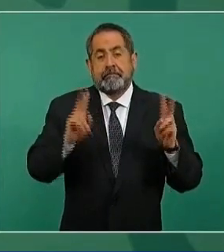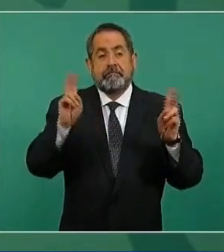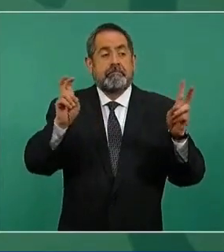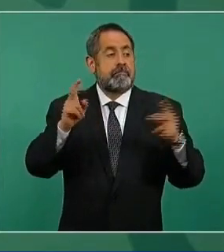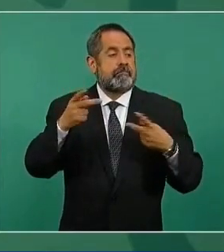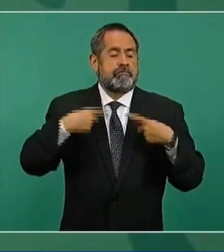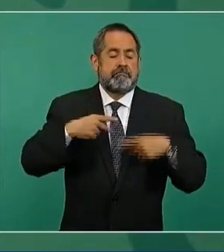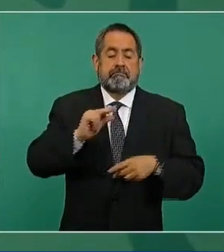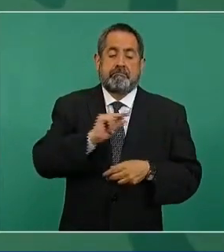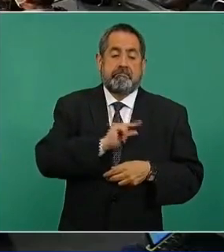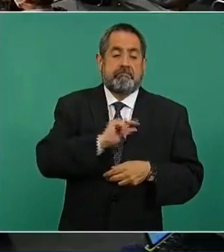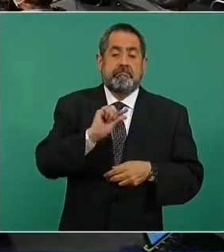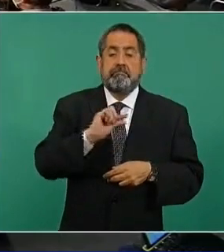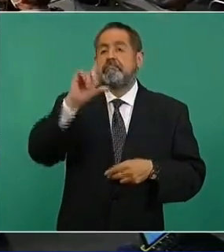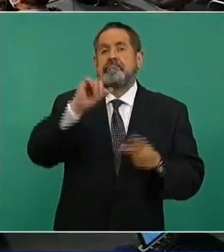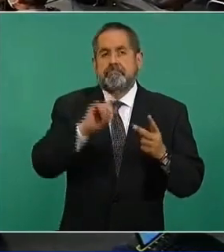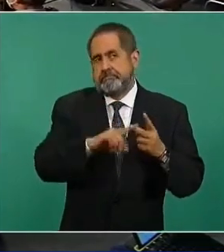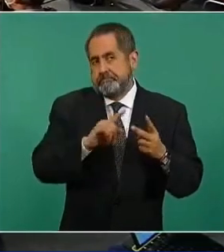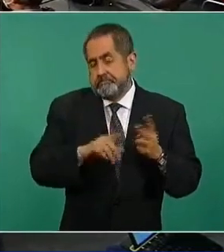especialistas